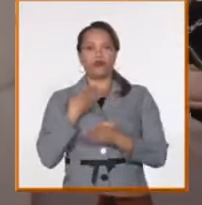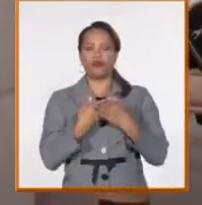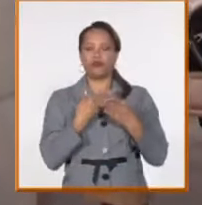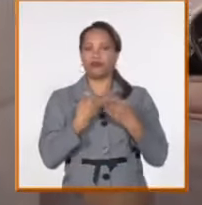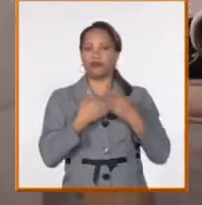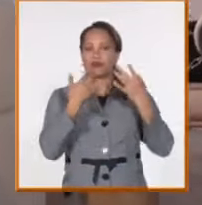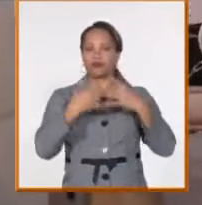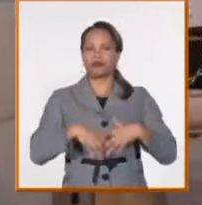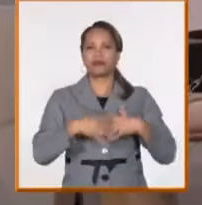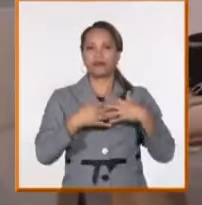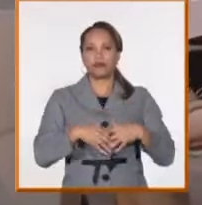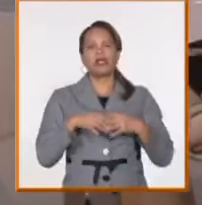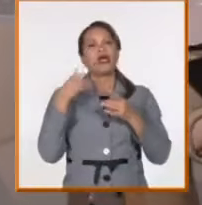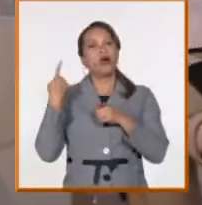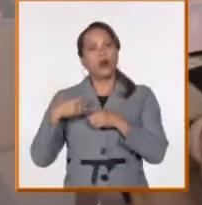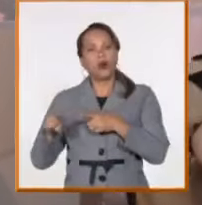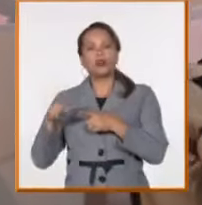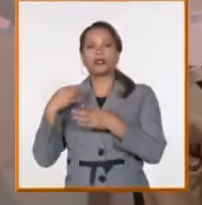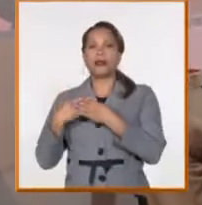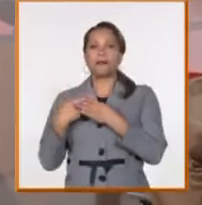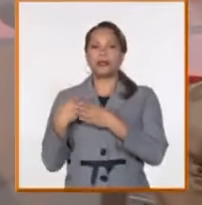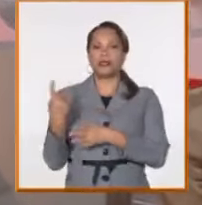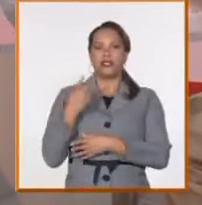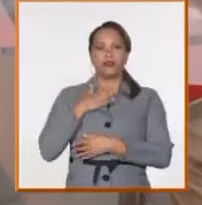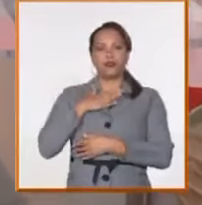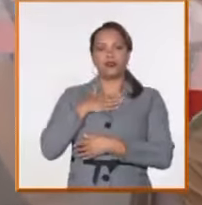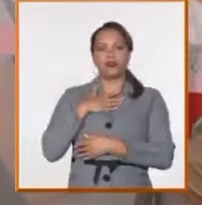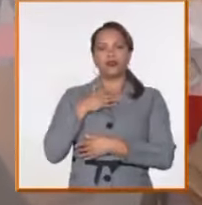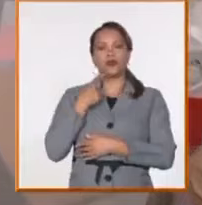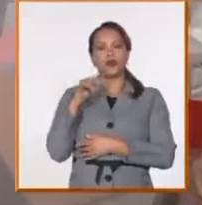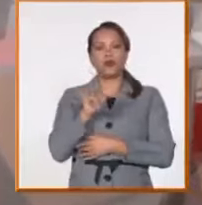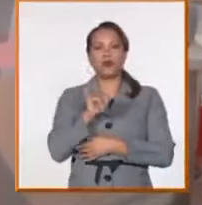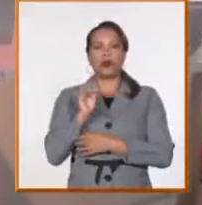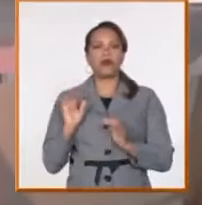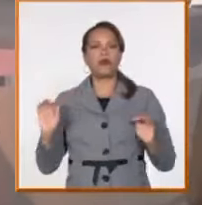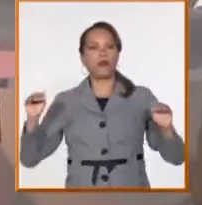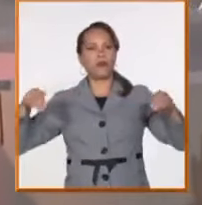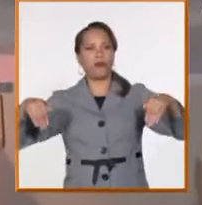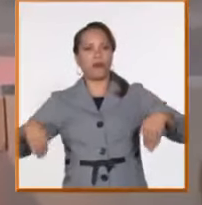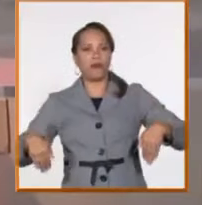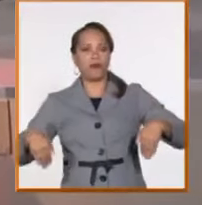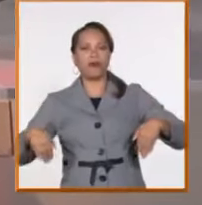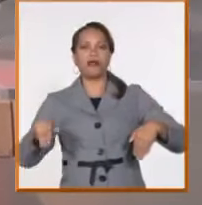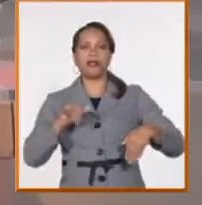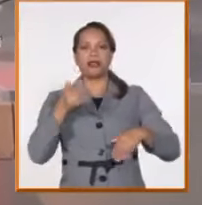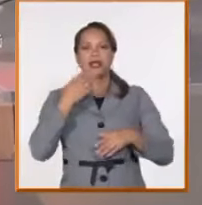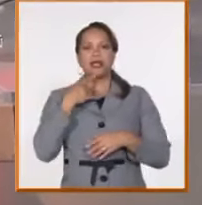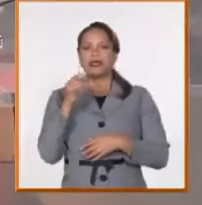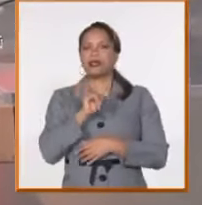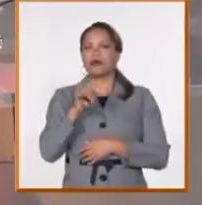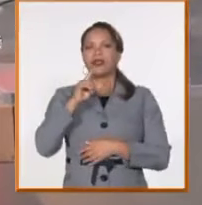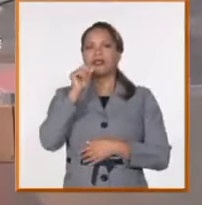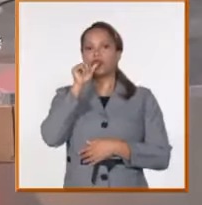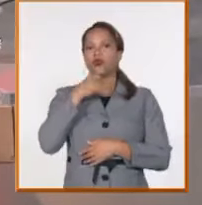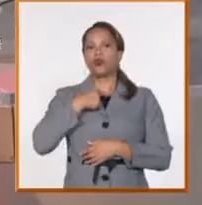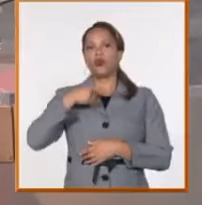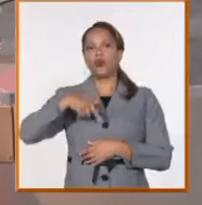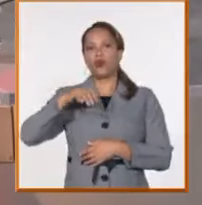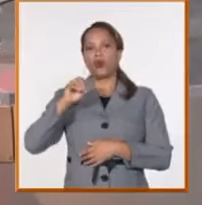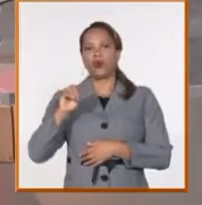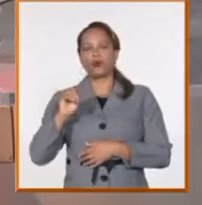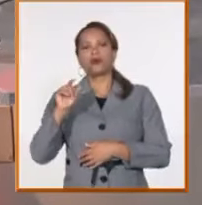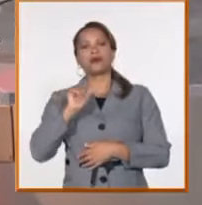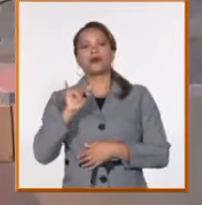Confort que es otra Empresa mixa nuestra y con todos los muebles de la industria cubana del mueble que ha sedujo entregamos algunos